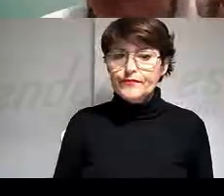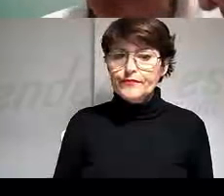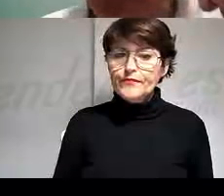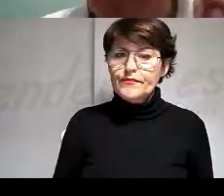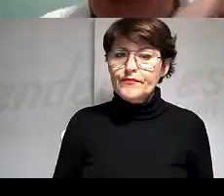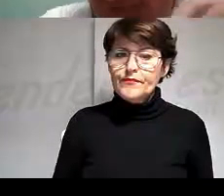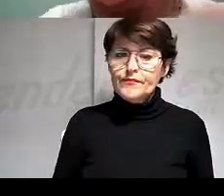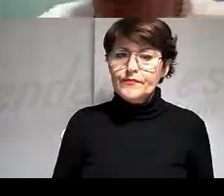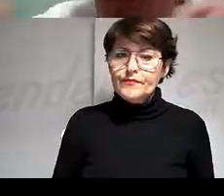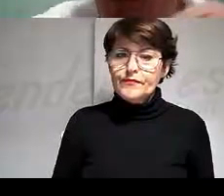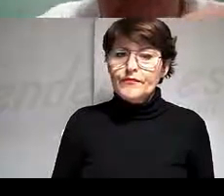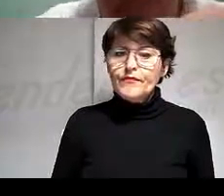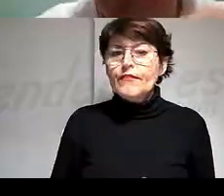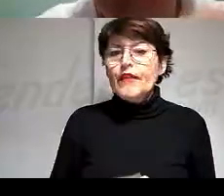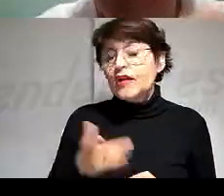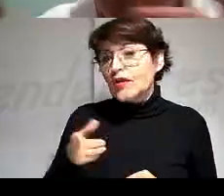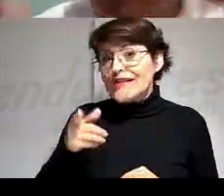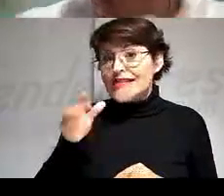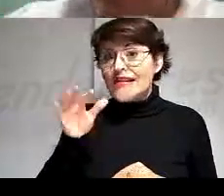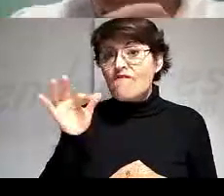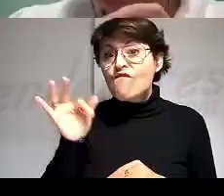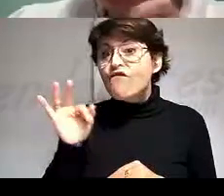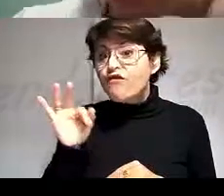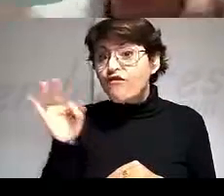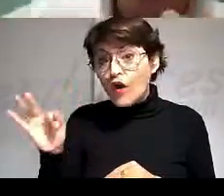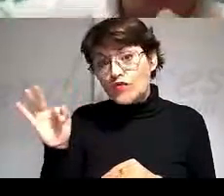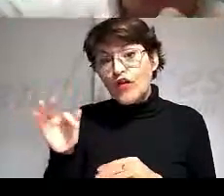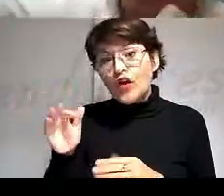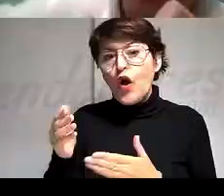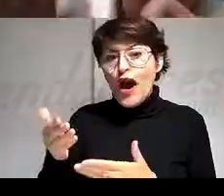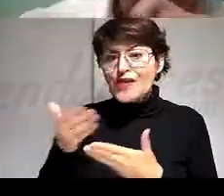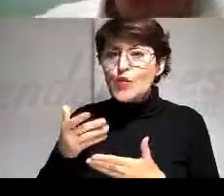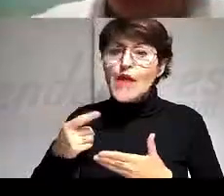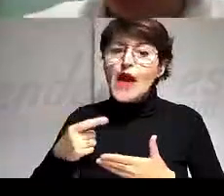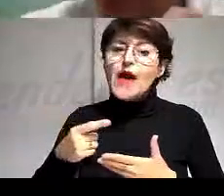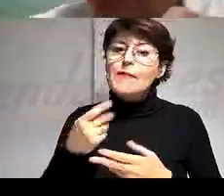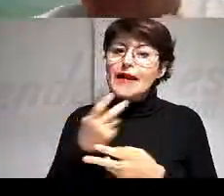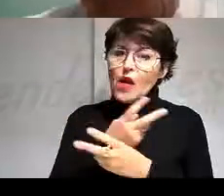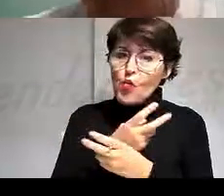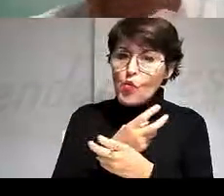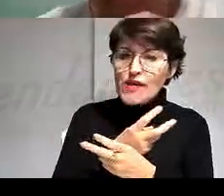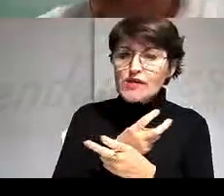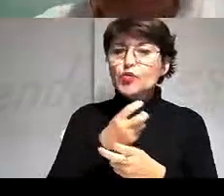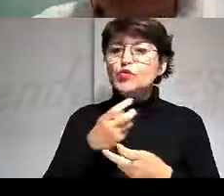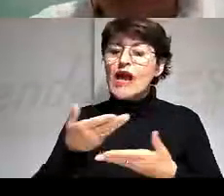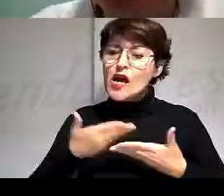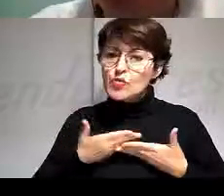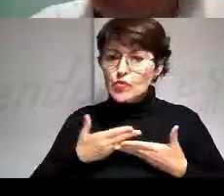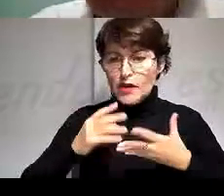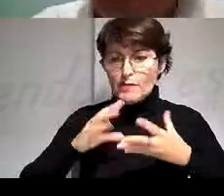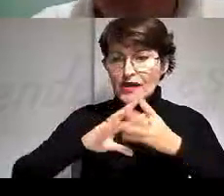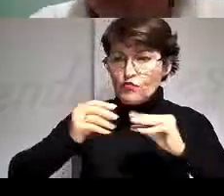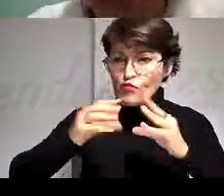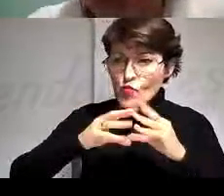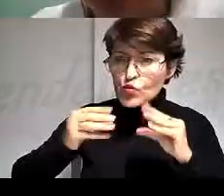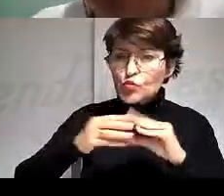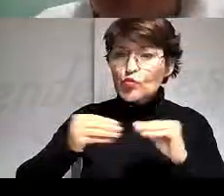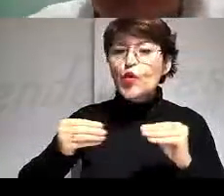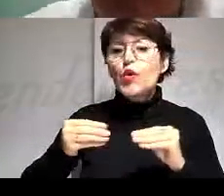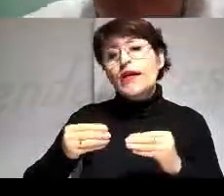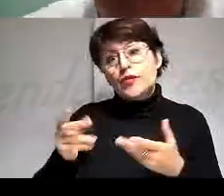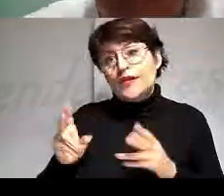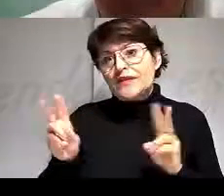vayan específicamente a esta función y no se pierdan pues, en el hueso, no se pierdan o no se digieran inconvenientemente, la vitamina D tiene